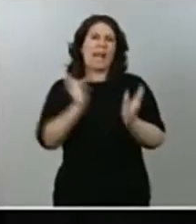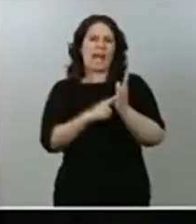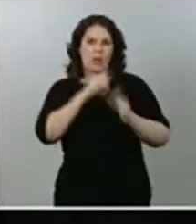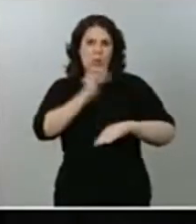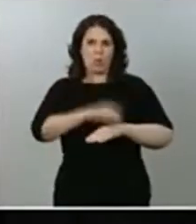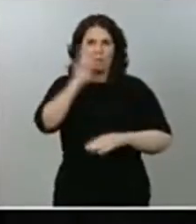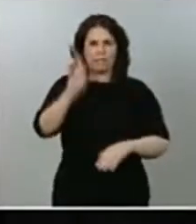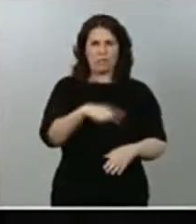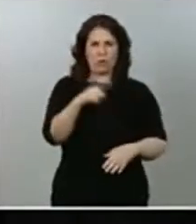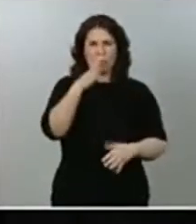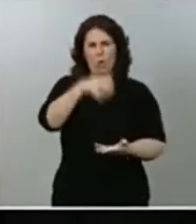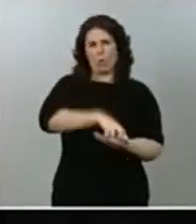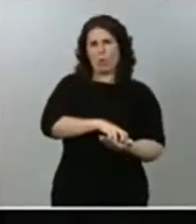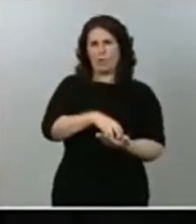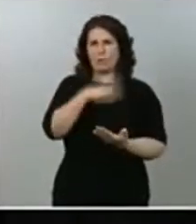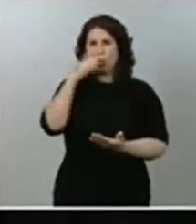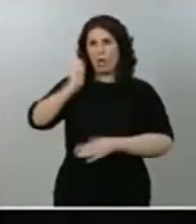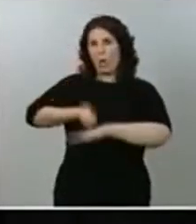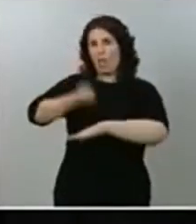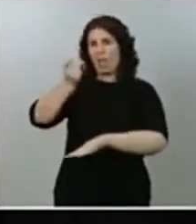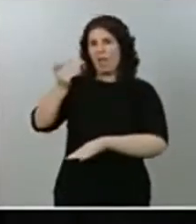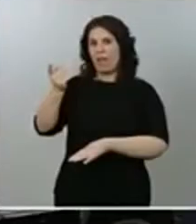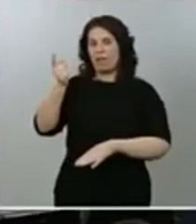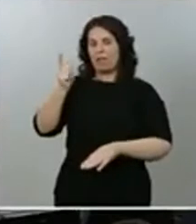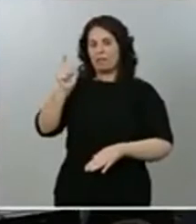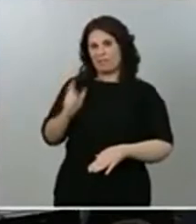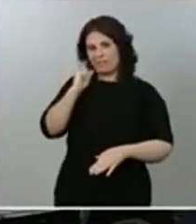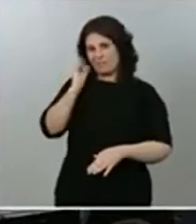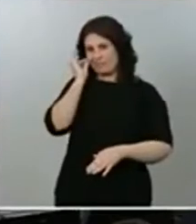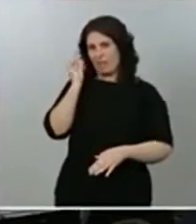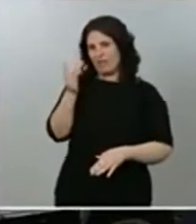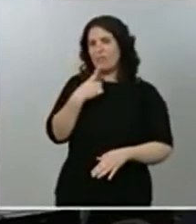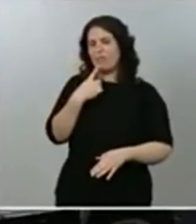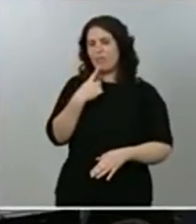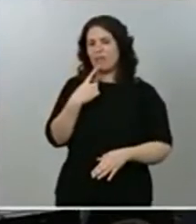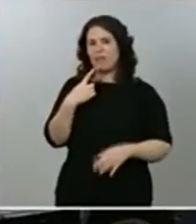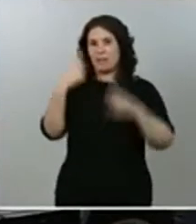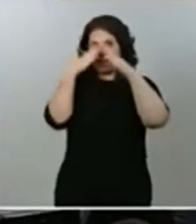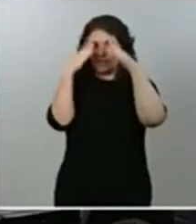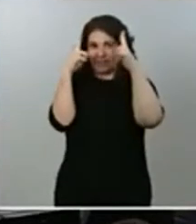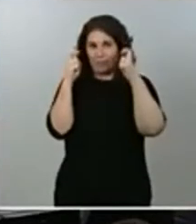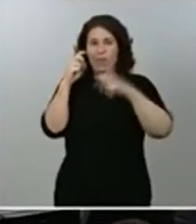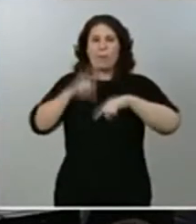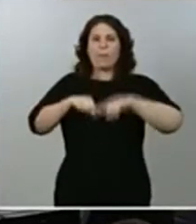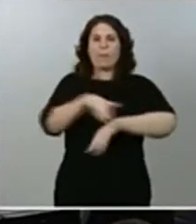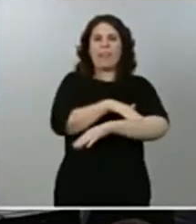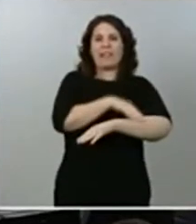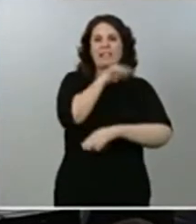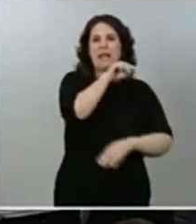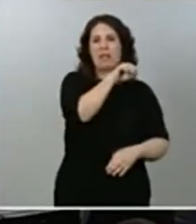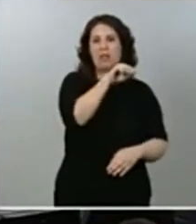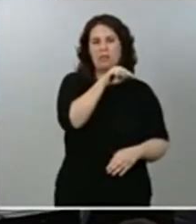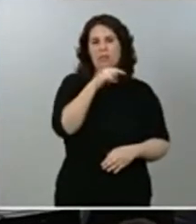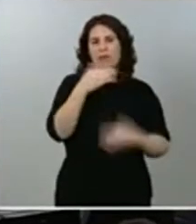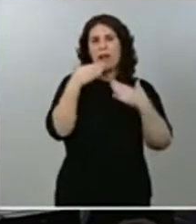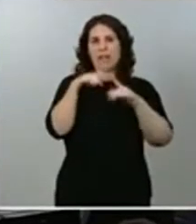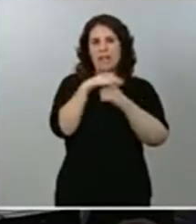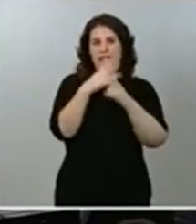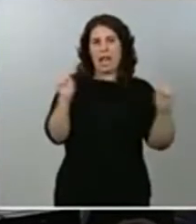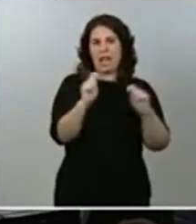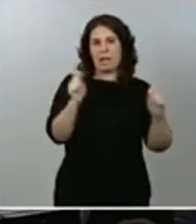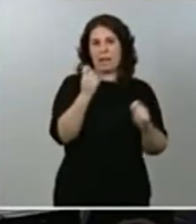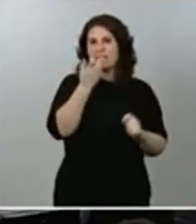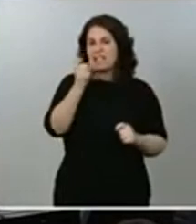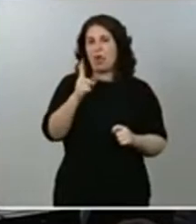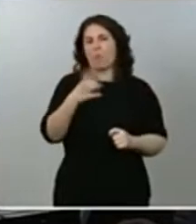que el confinamiento domiciliario depende del Estado a través de la declaración del Estado de alarma. Luego, también,